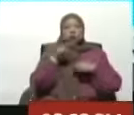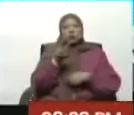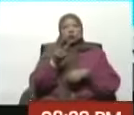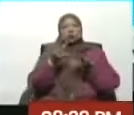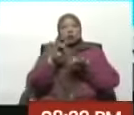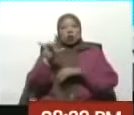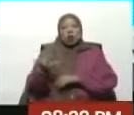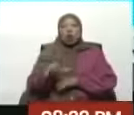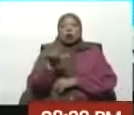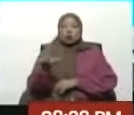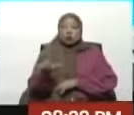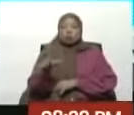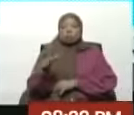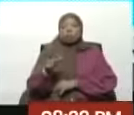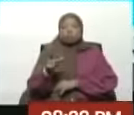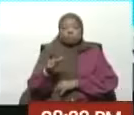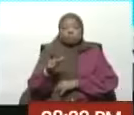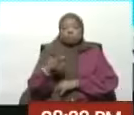de julio.